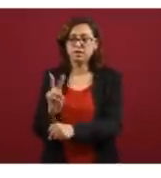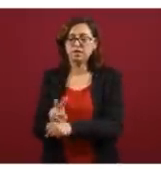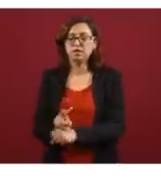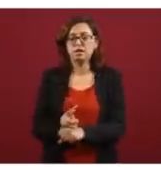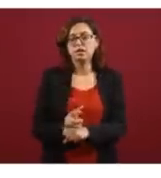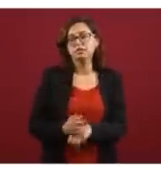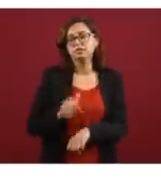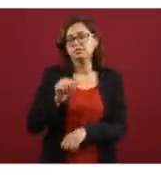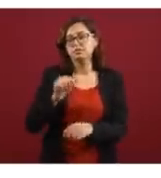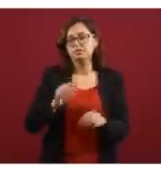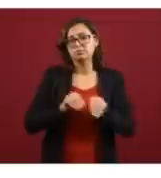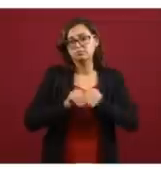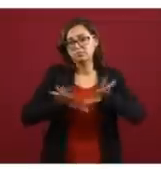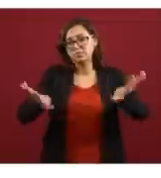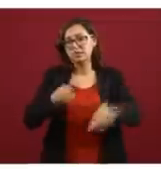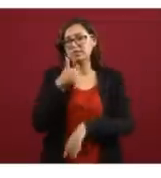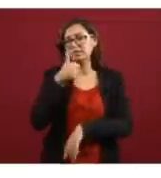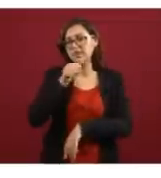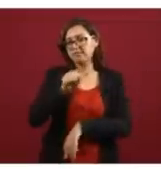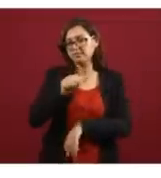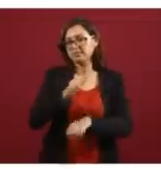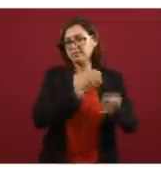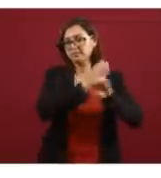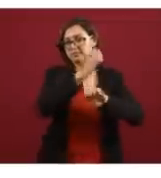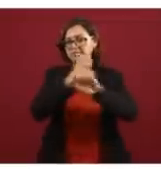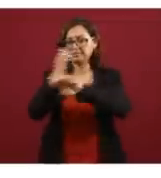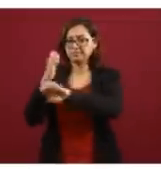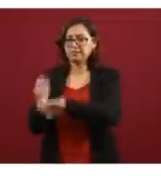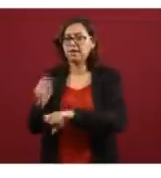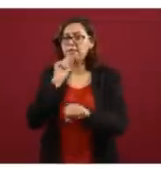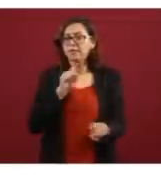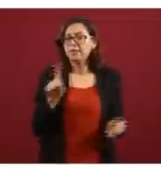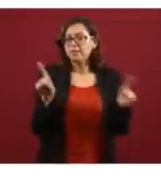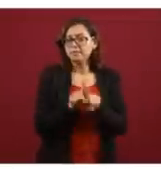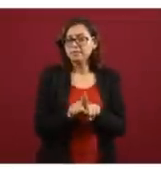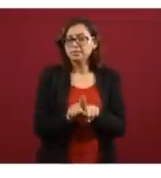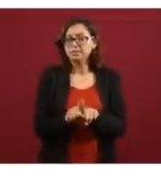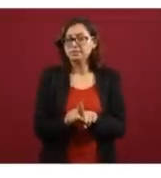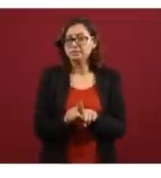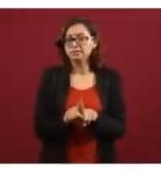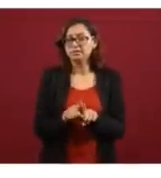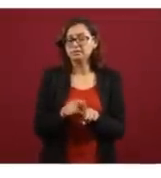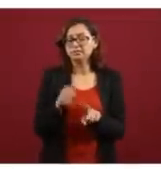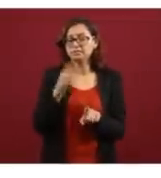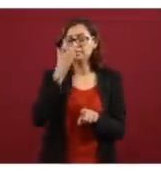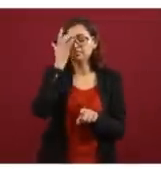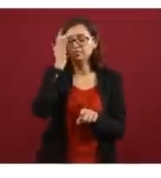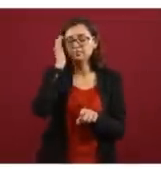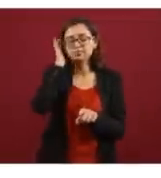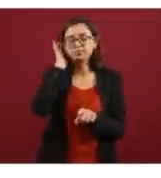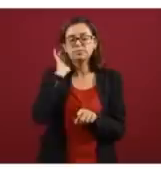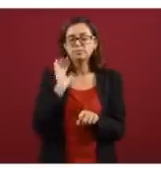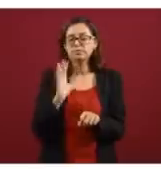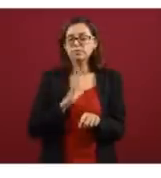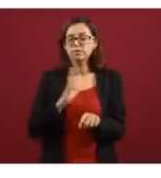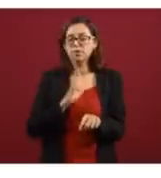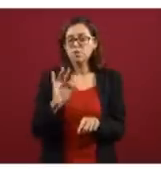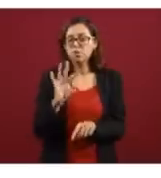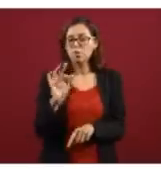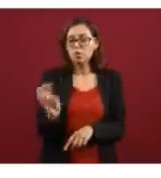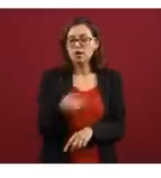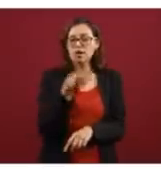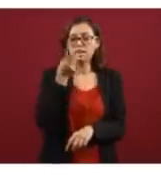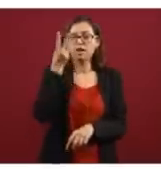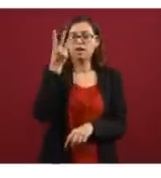de la República. También tenemos 43